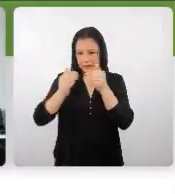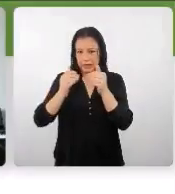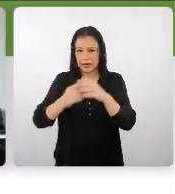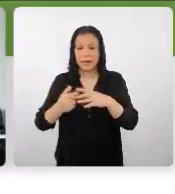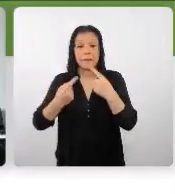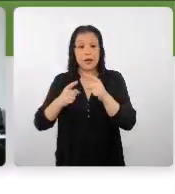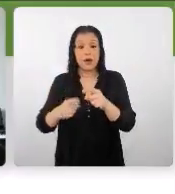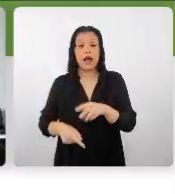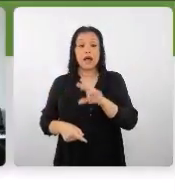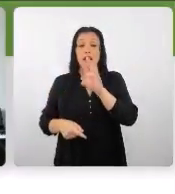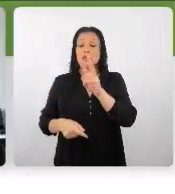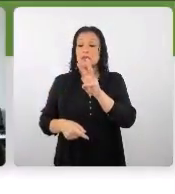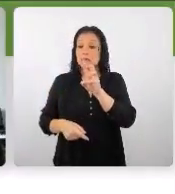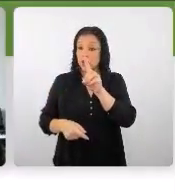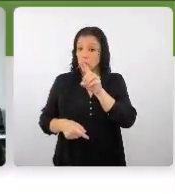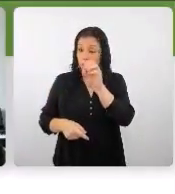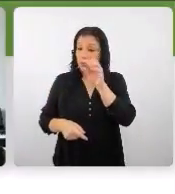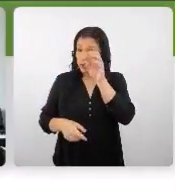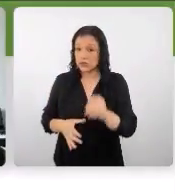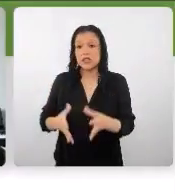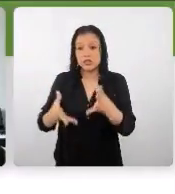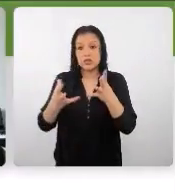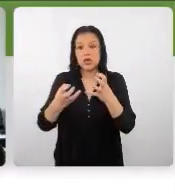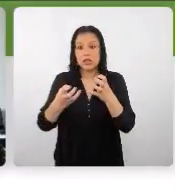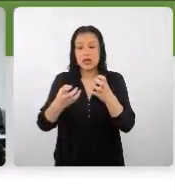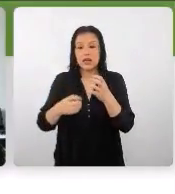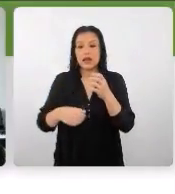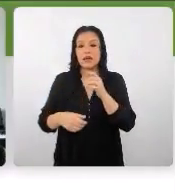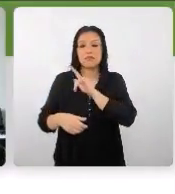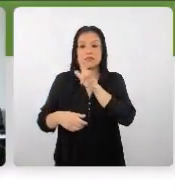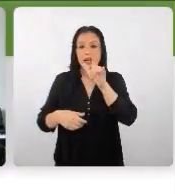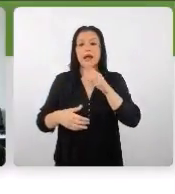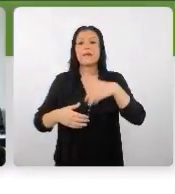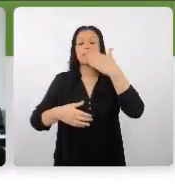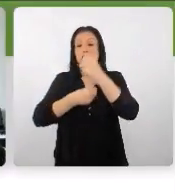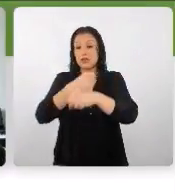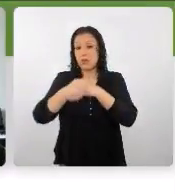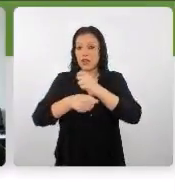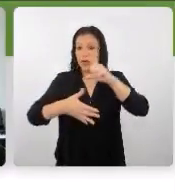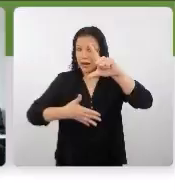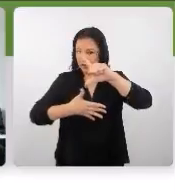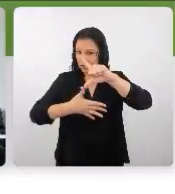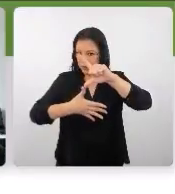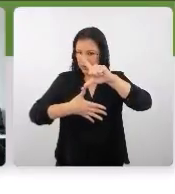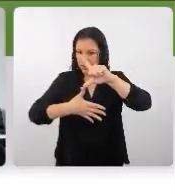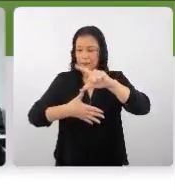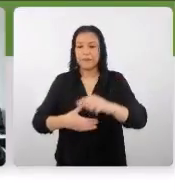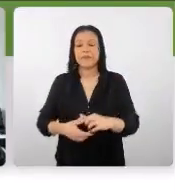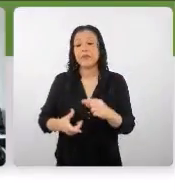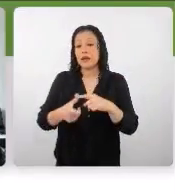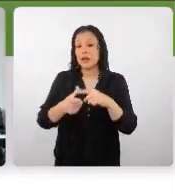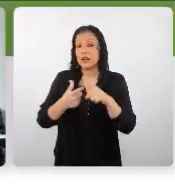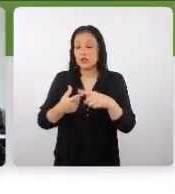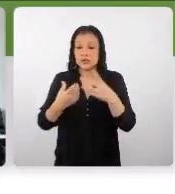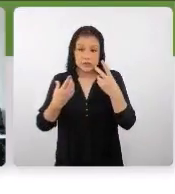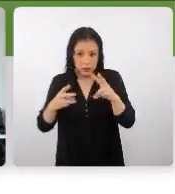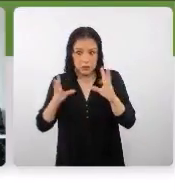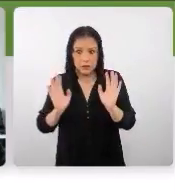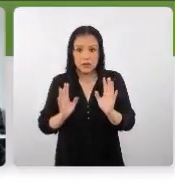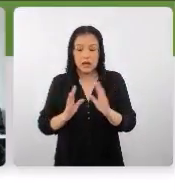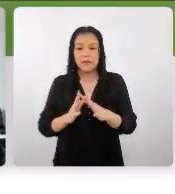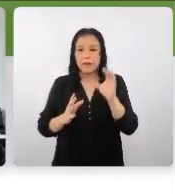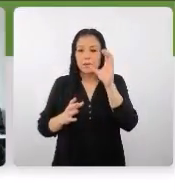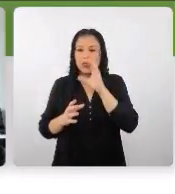61%, hemos visto, que tiene intención de viajar a Latinoamérica dentro del próximo año. Entonces, cuando ya hay esta intención,